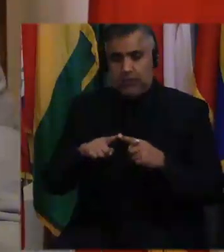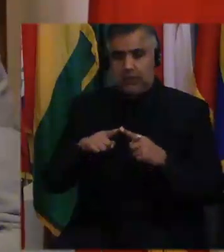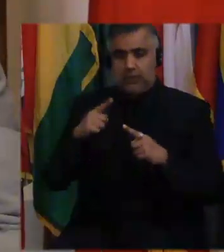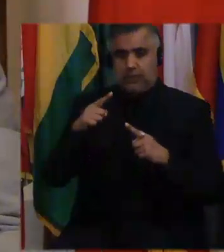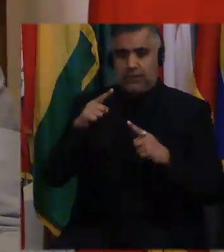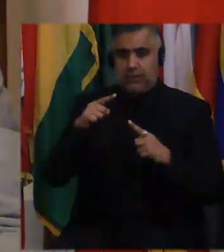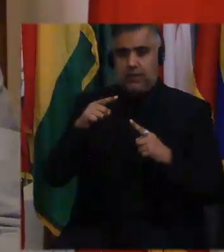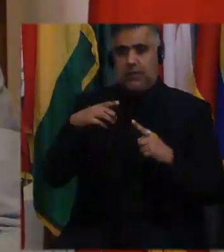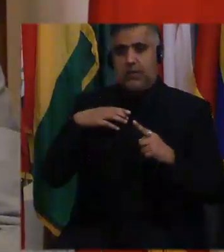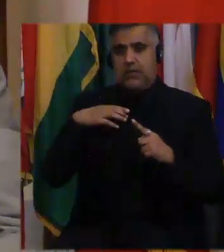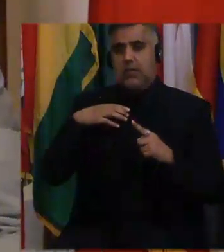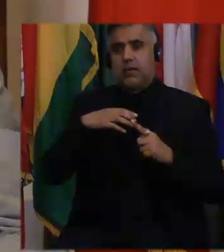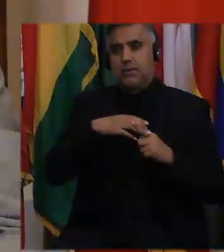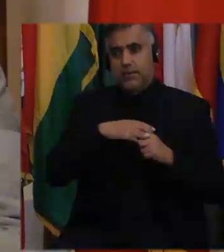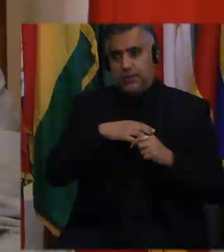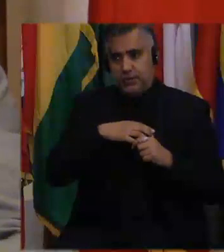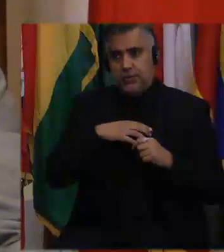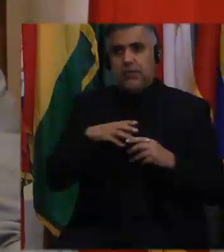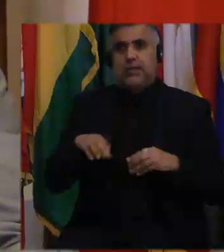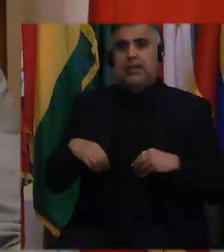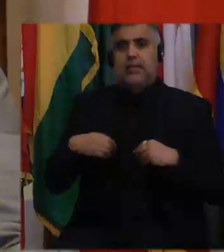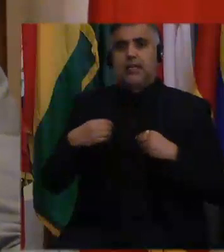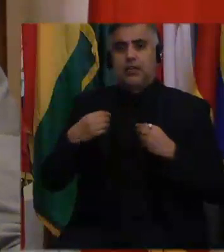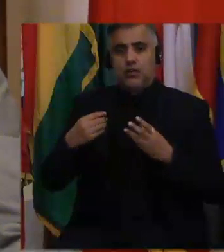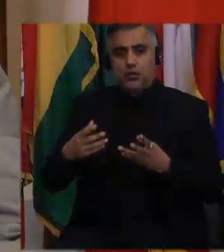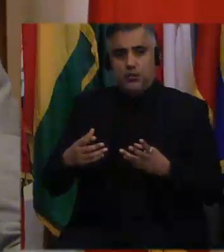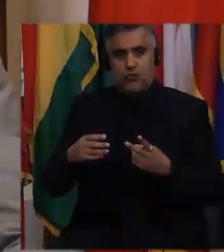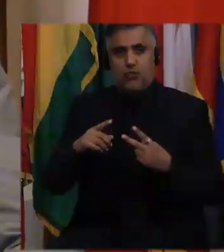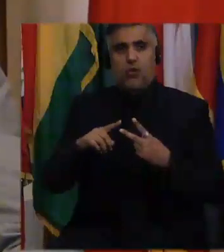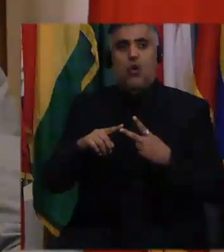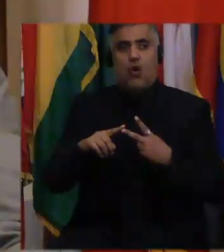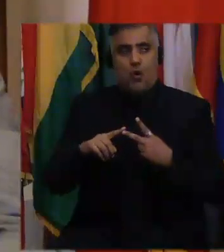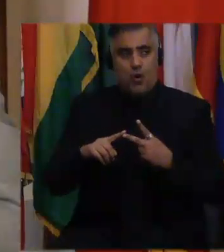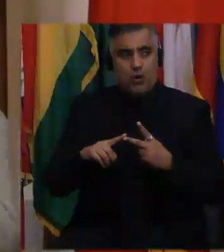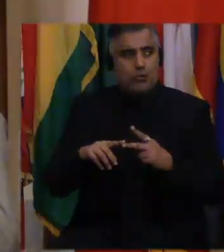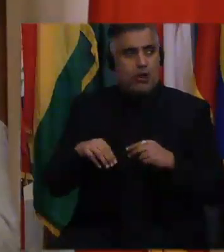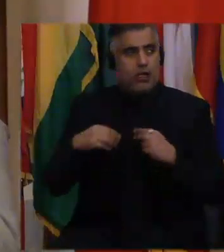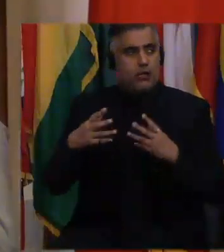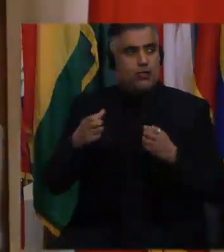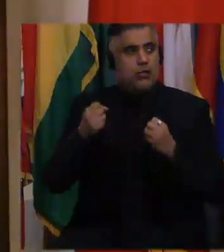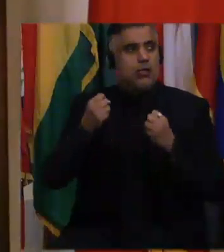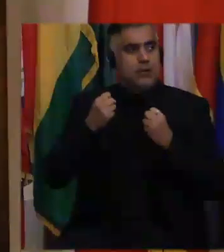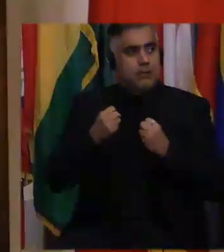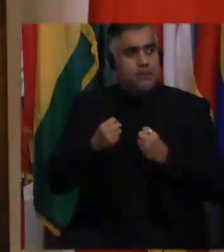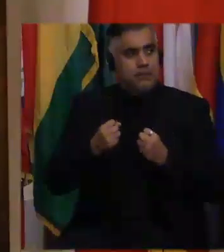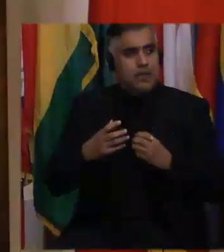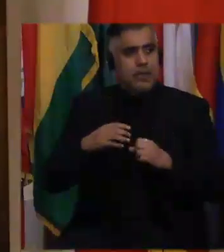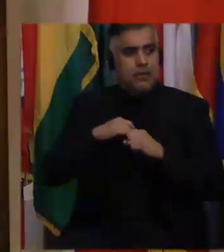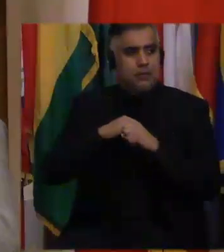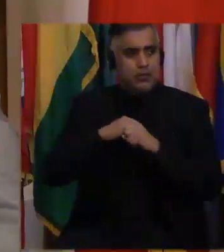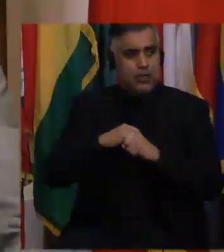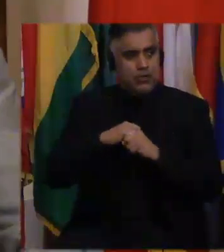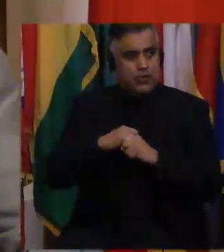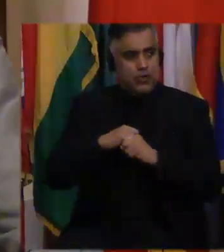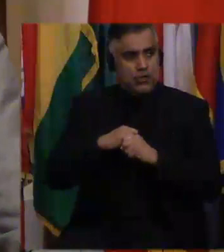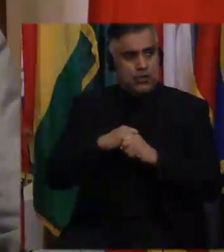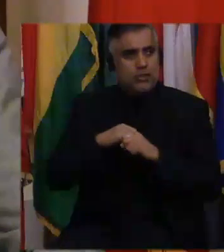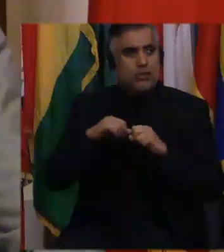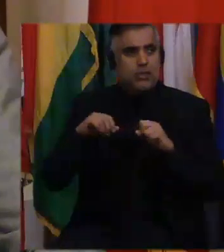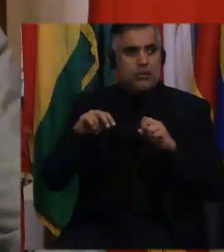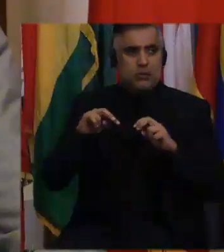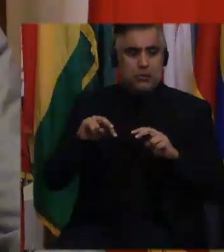Comisión ha emitido muchas medidas cautelares para protección de situaciones individuales y colectivas de mujeres en nuestra